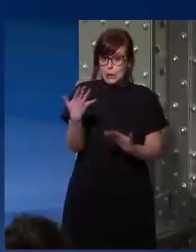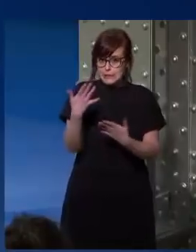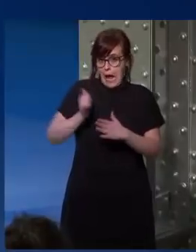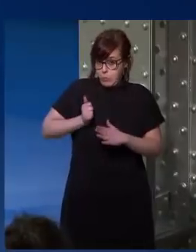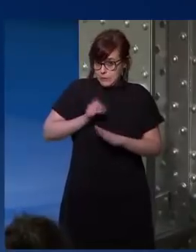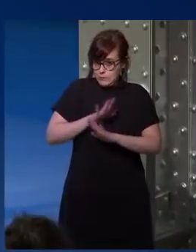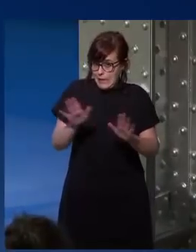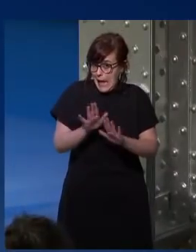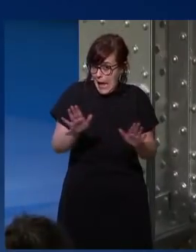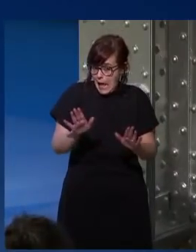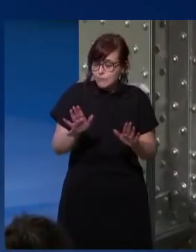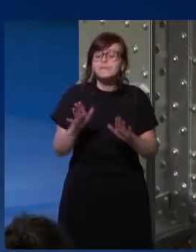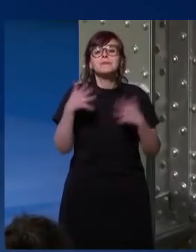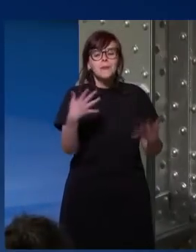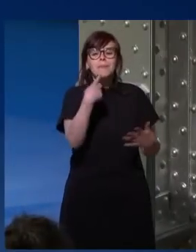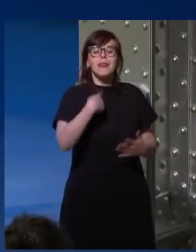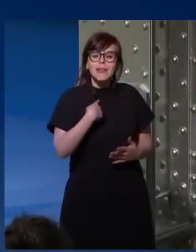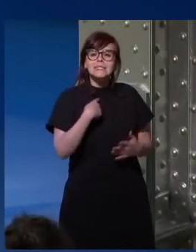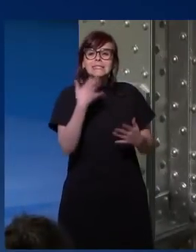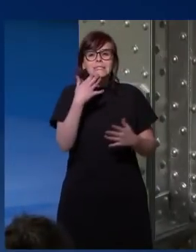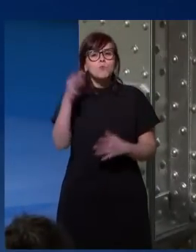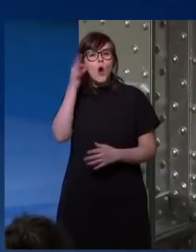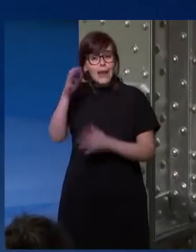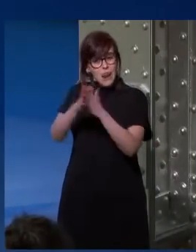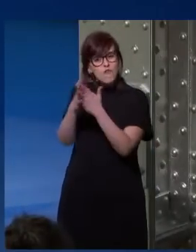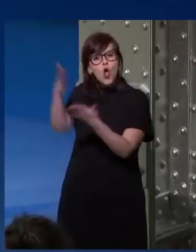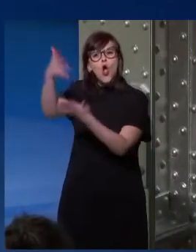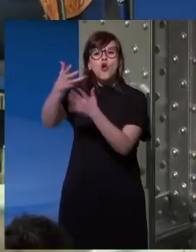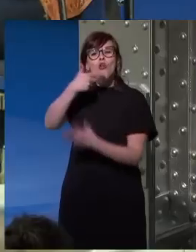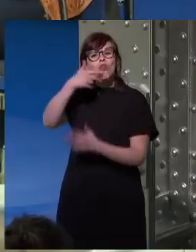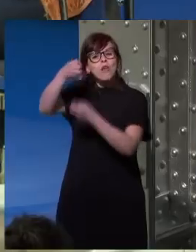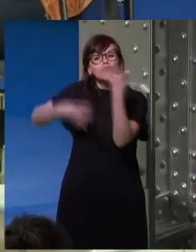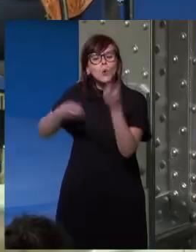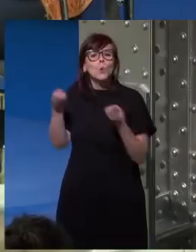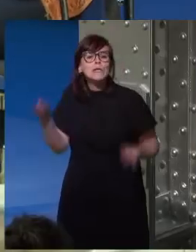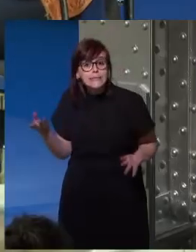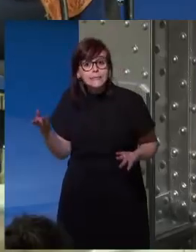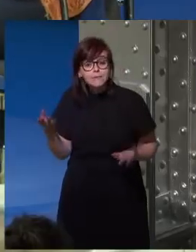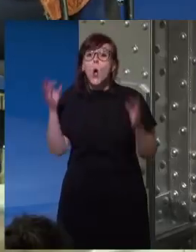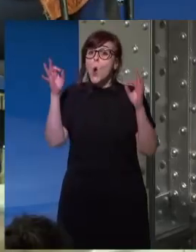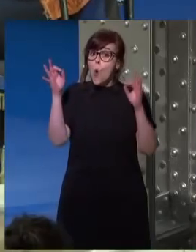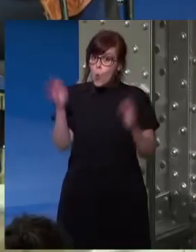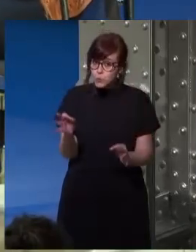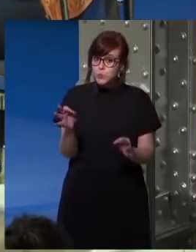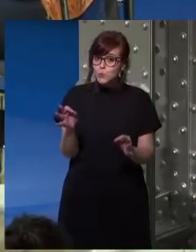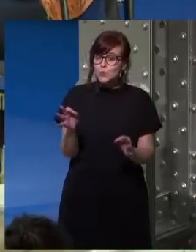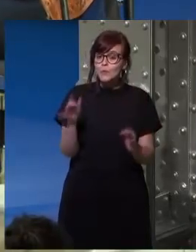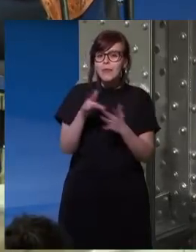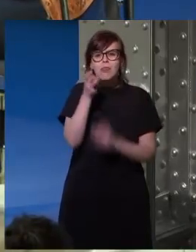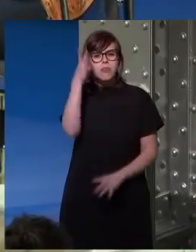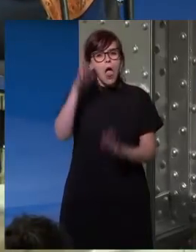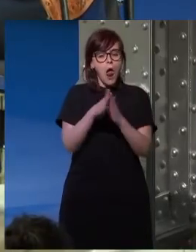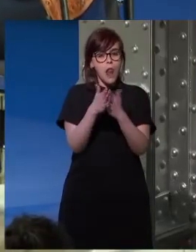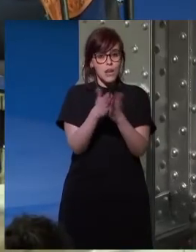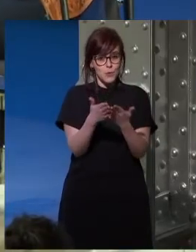perdóname, decías cuáles conocía, y te comentaba que precisamente de ahí surge un poco la idea del libro,